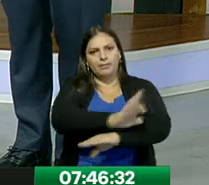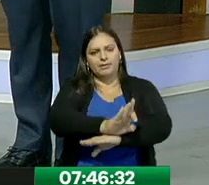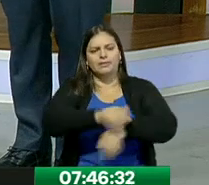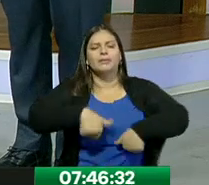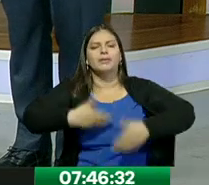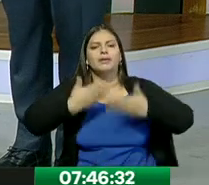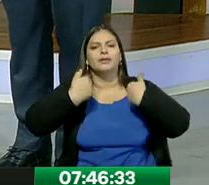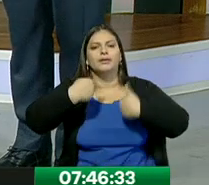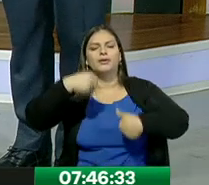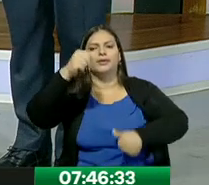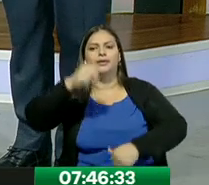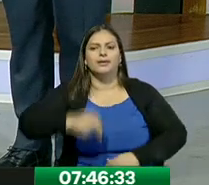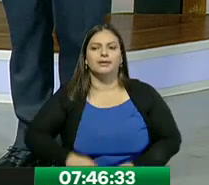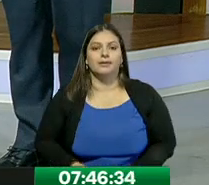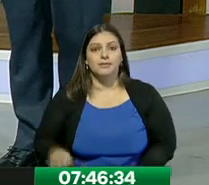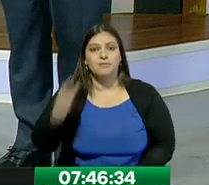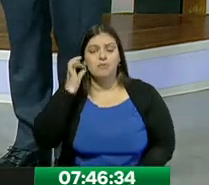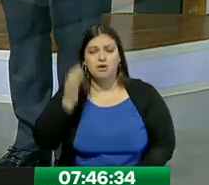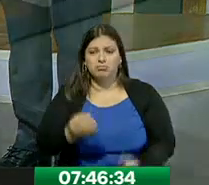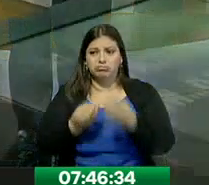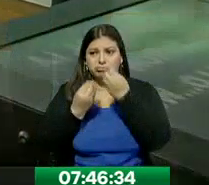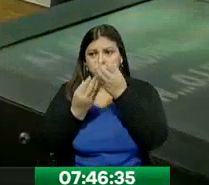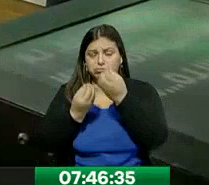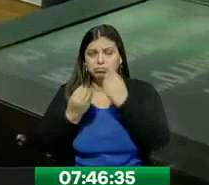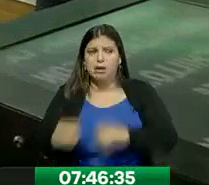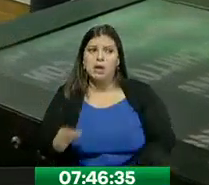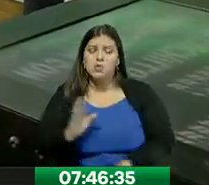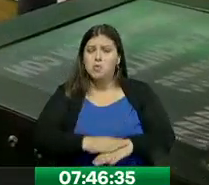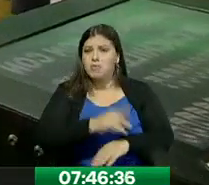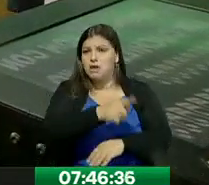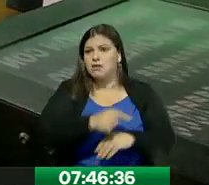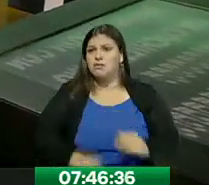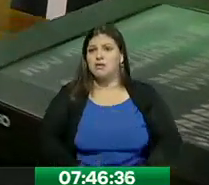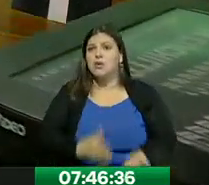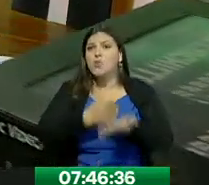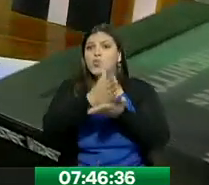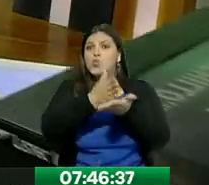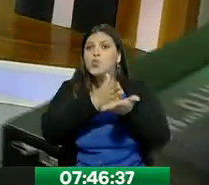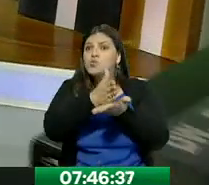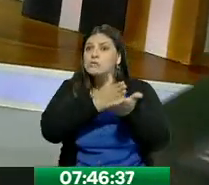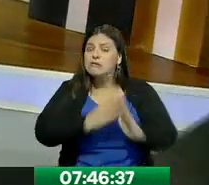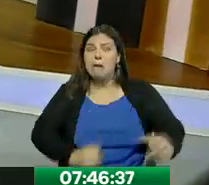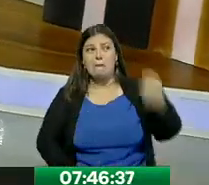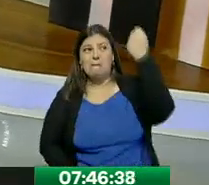Según la perjudicada, la amenazaron con un cuchillo. Veamos.